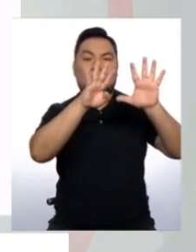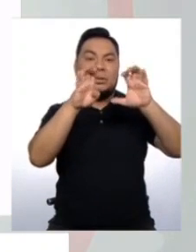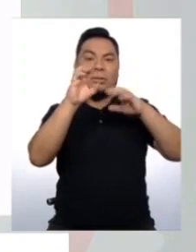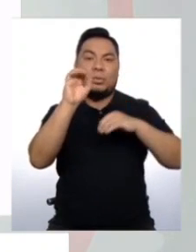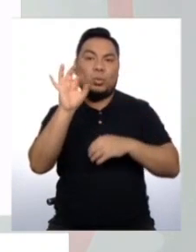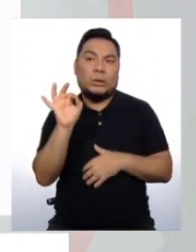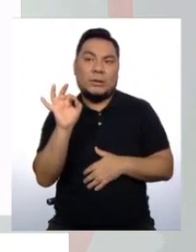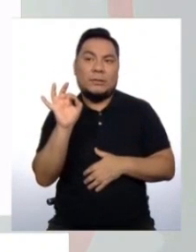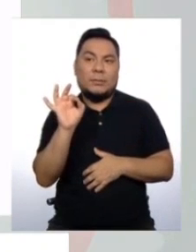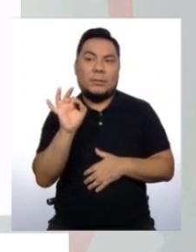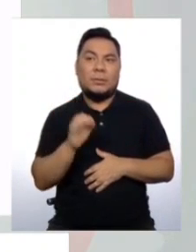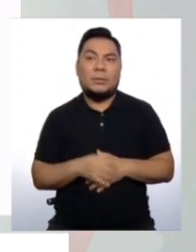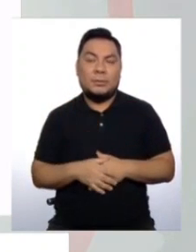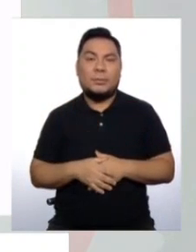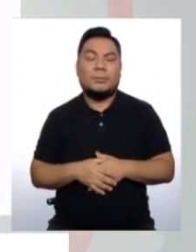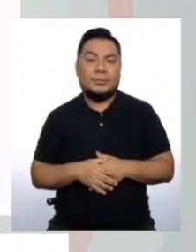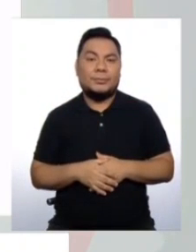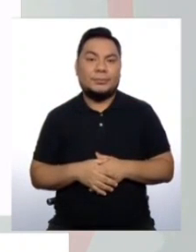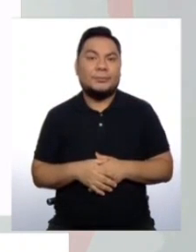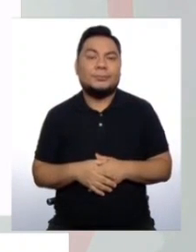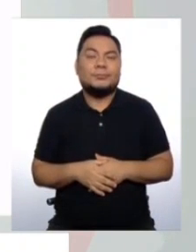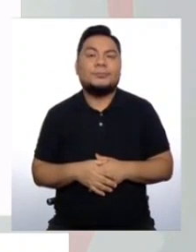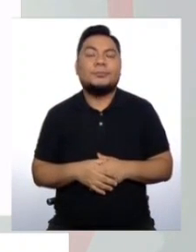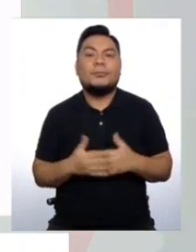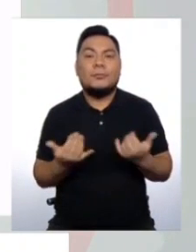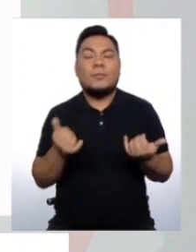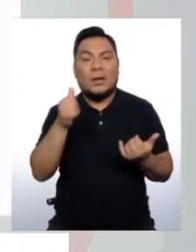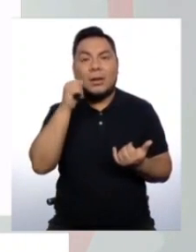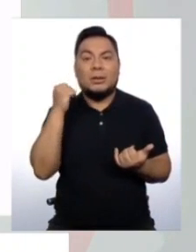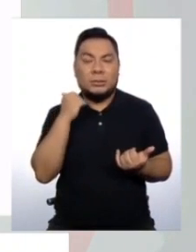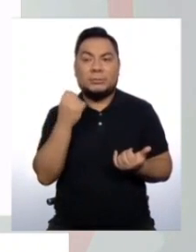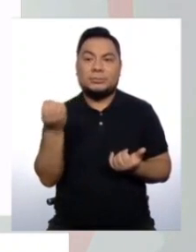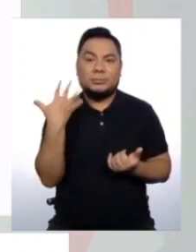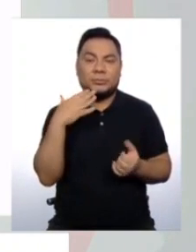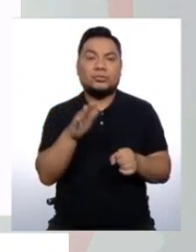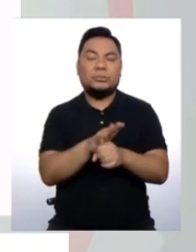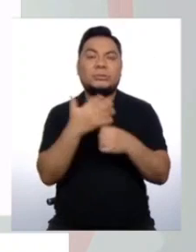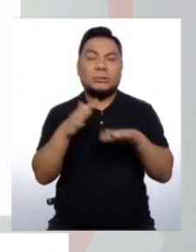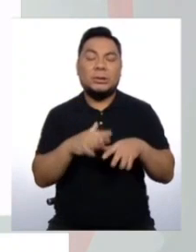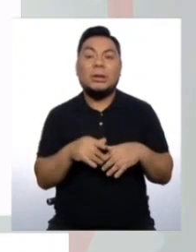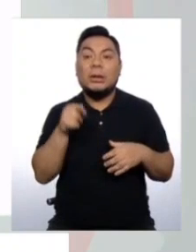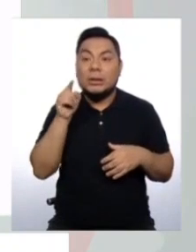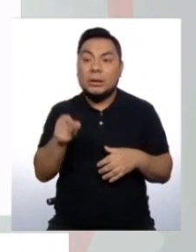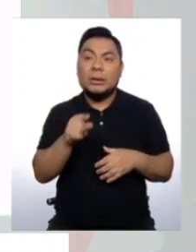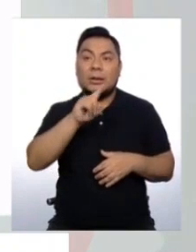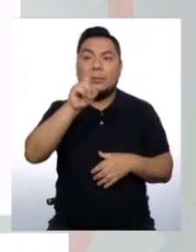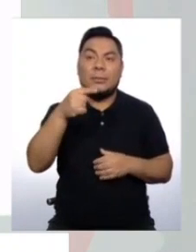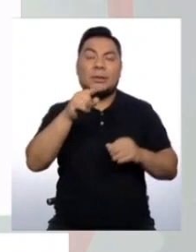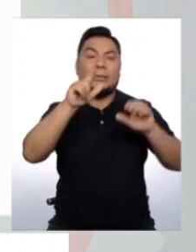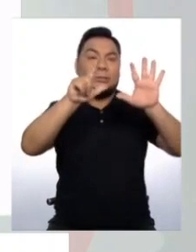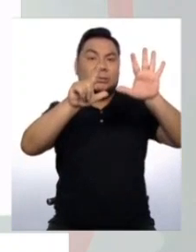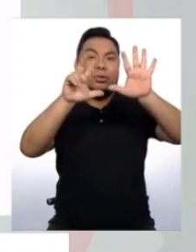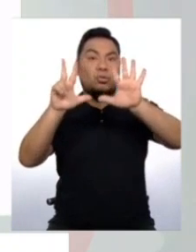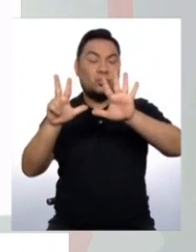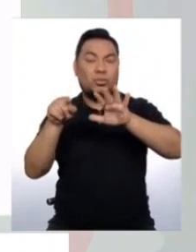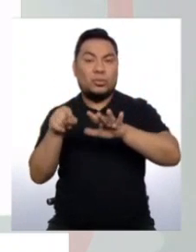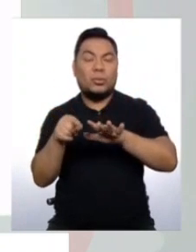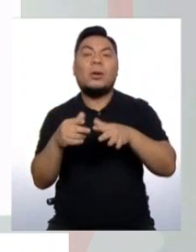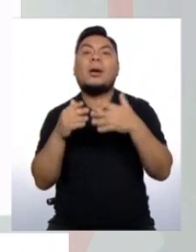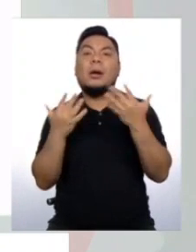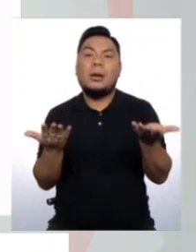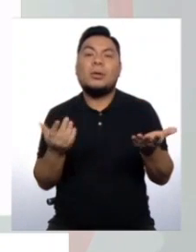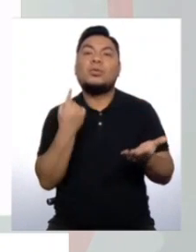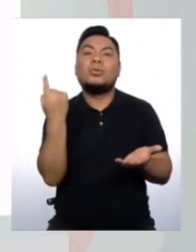909 hasta el corte el día de ayer. Lo que quiere decir que de las 1.078 camas UCI